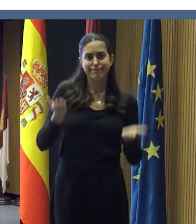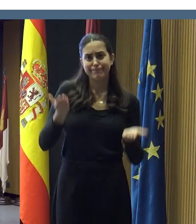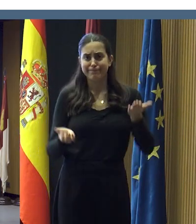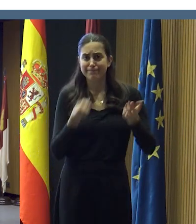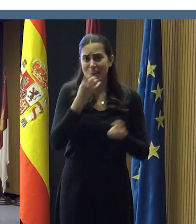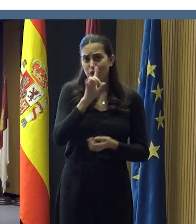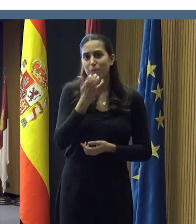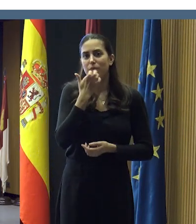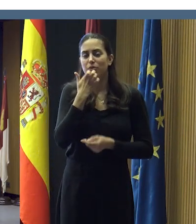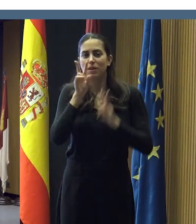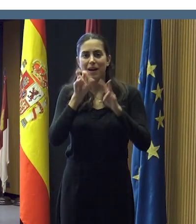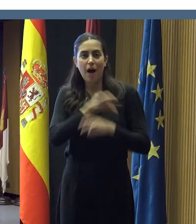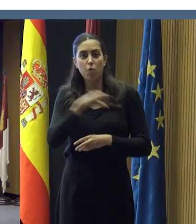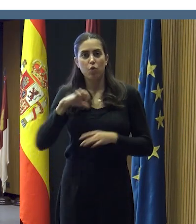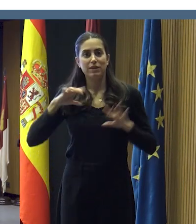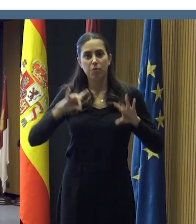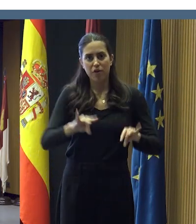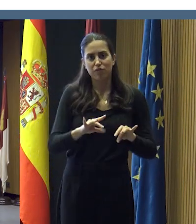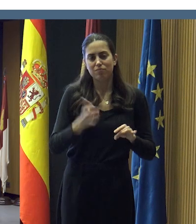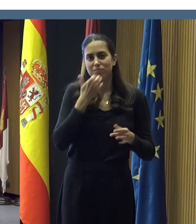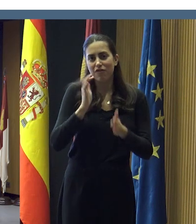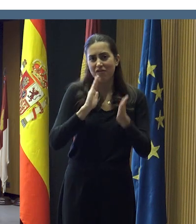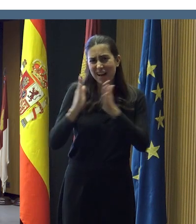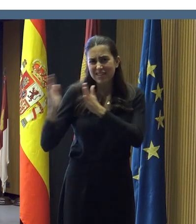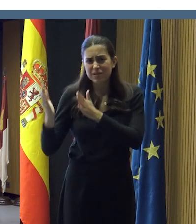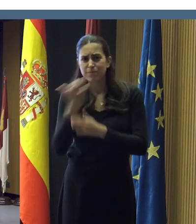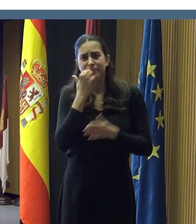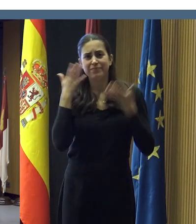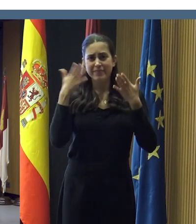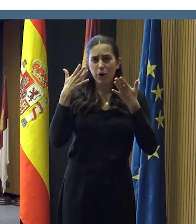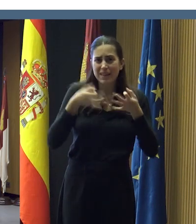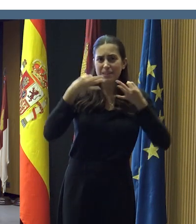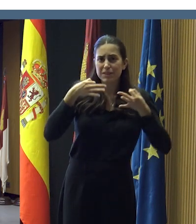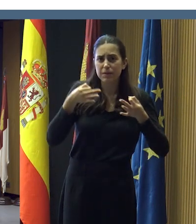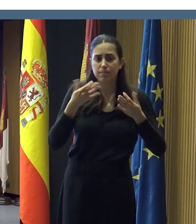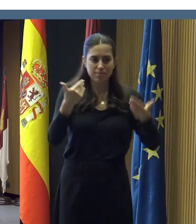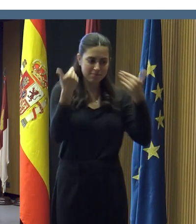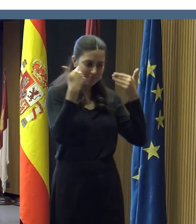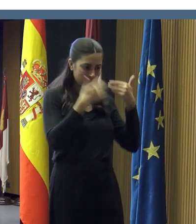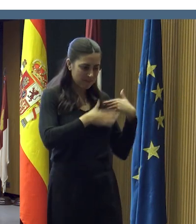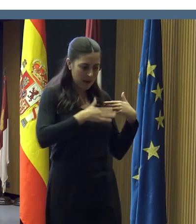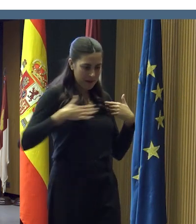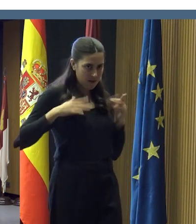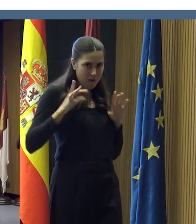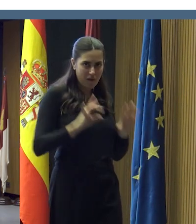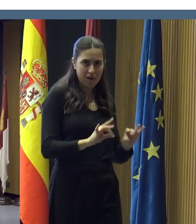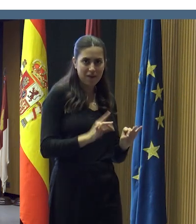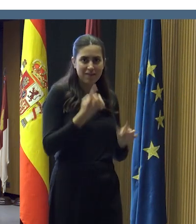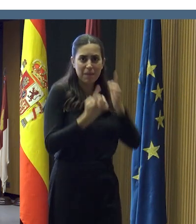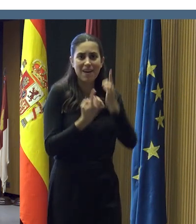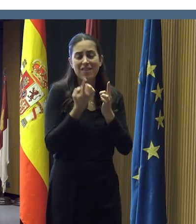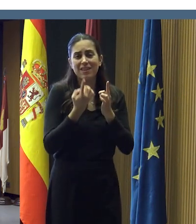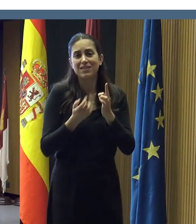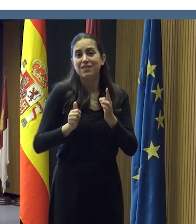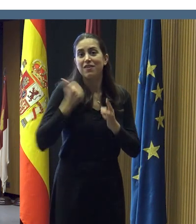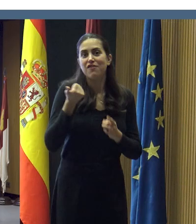autoexploración. La autoexploración ha pasado por muchas fases, porque se recomienda siempre que nosotros exploremos las mamas, pero también ha dado lugar a muchos falsos positivos,